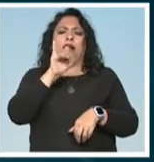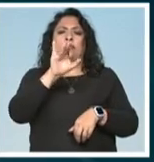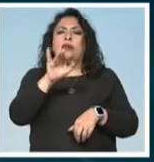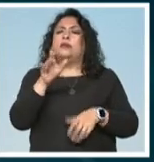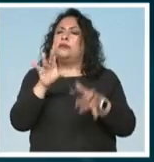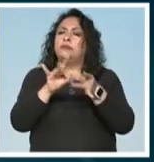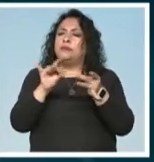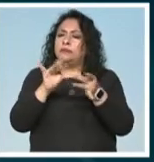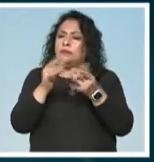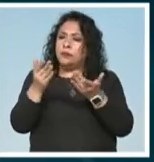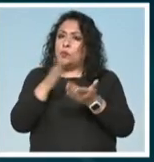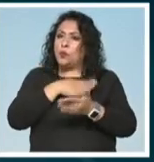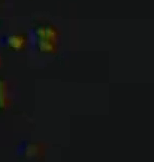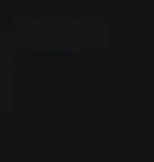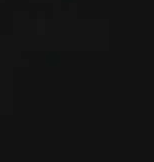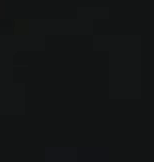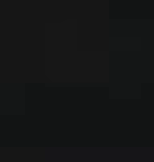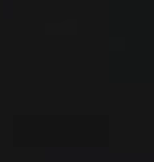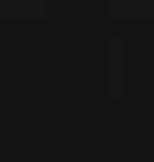platícanos, muy buenas noches.